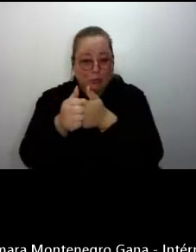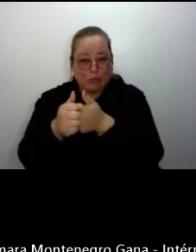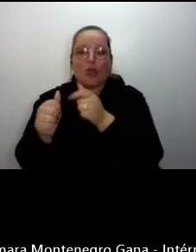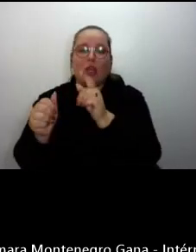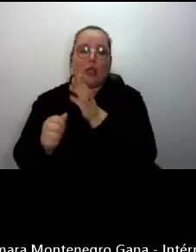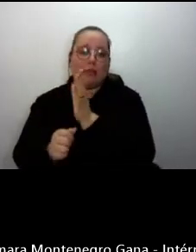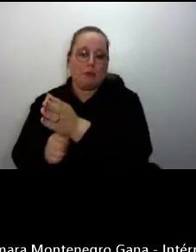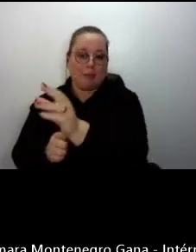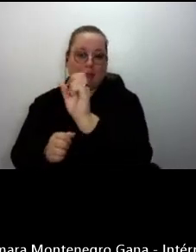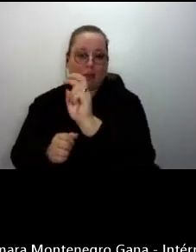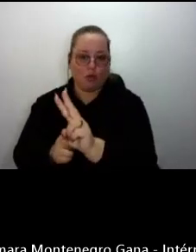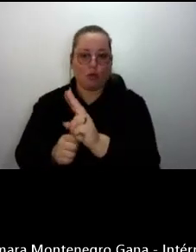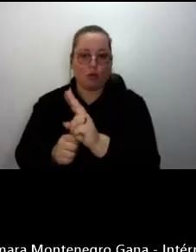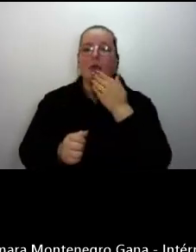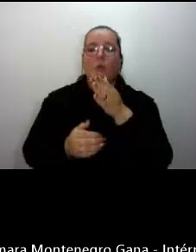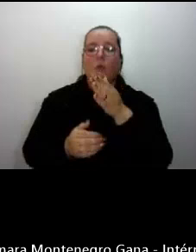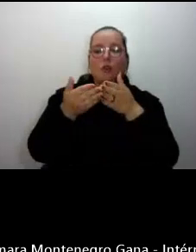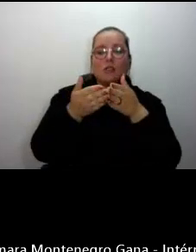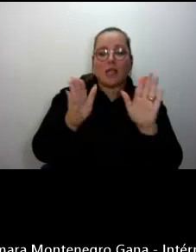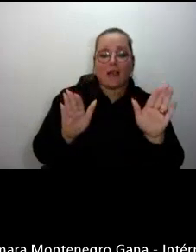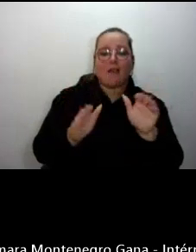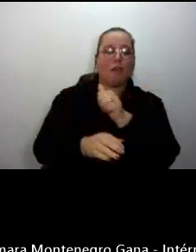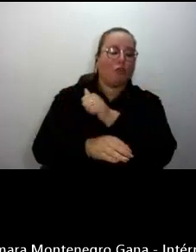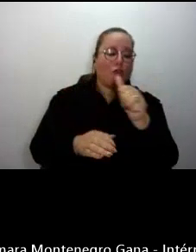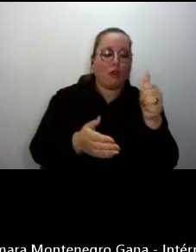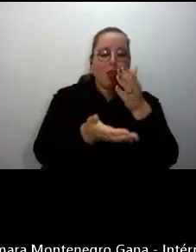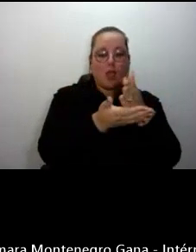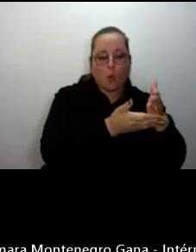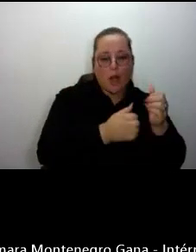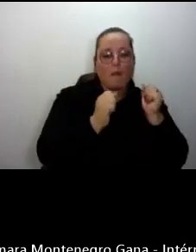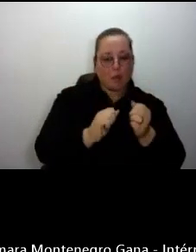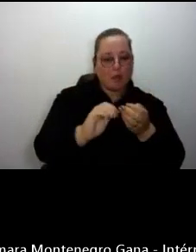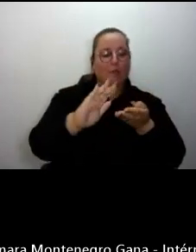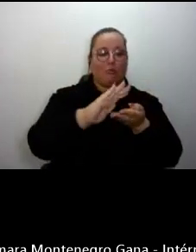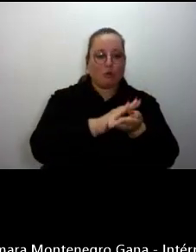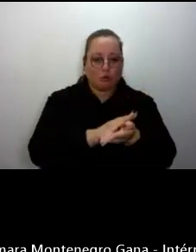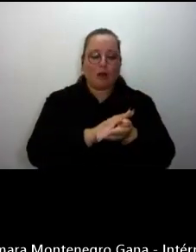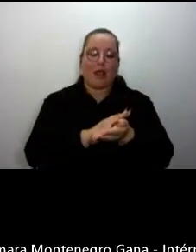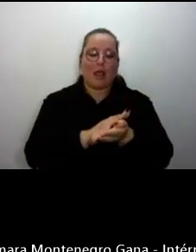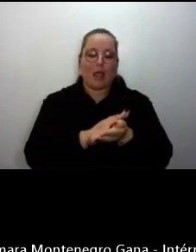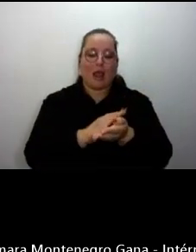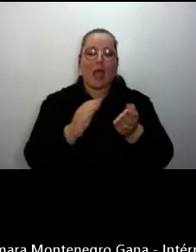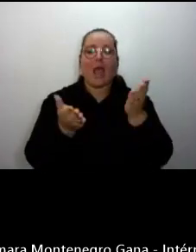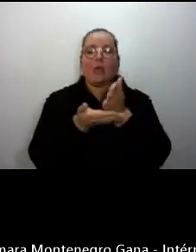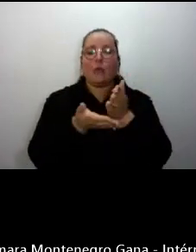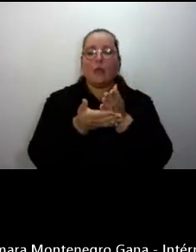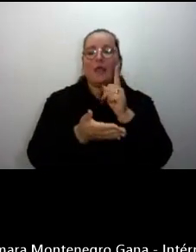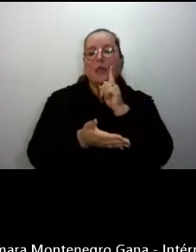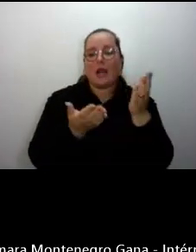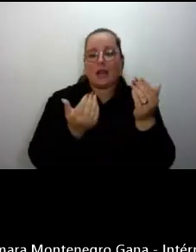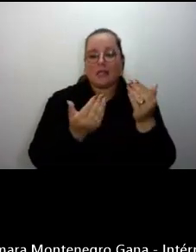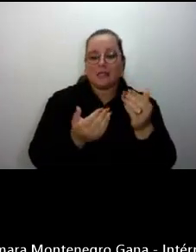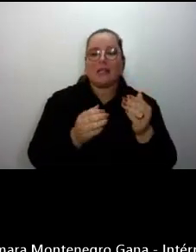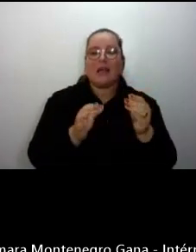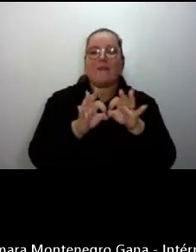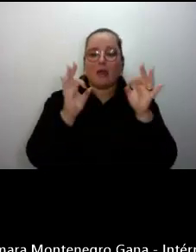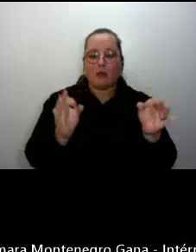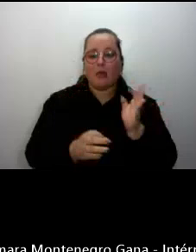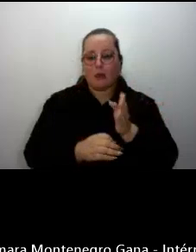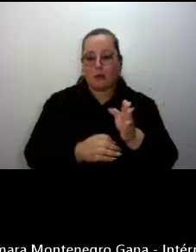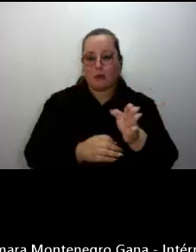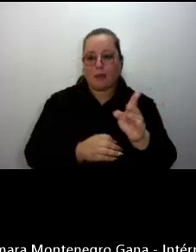proceso de excepcionalidades PIE, todos los establecimientos pueden postular a estudiantes con necesidades educativas permanentes